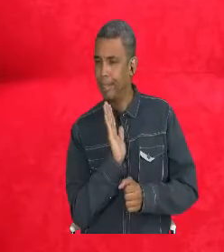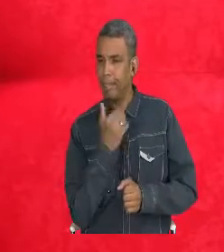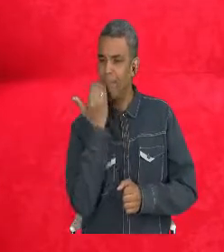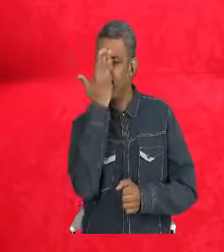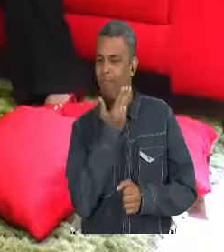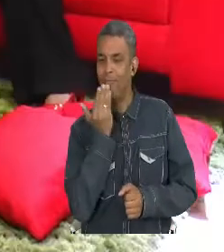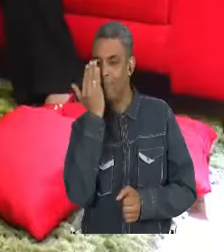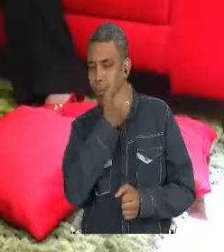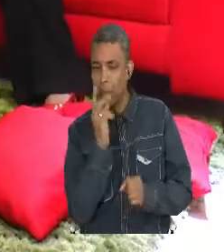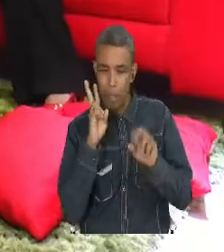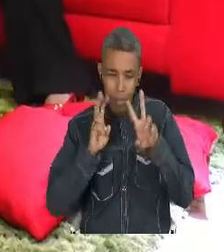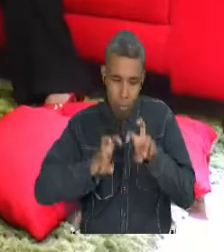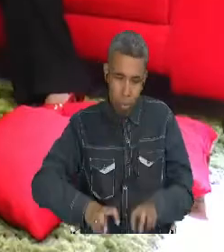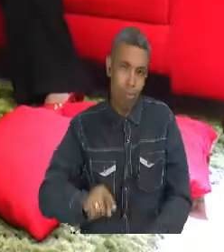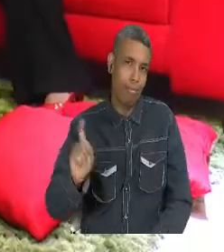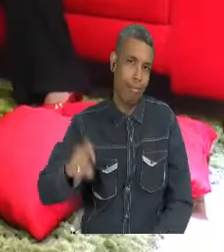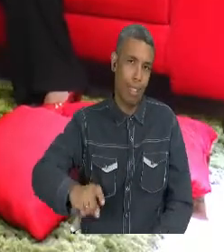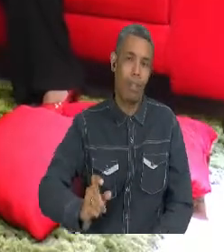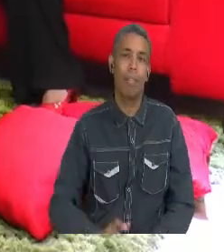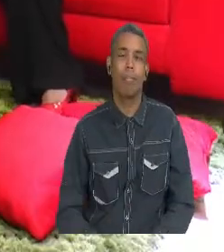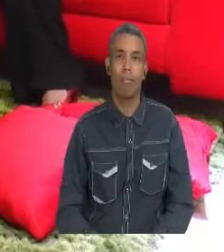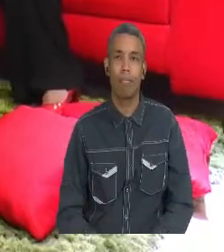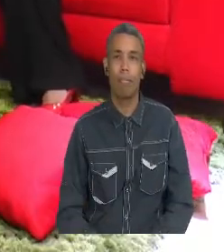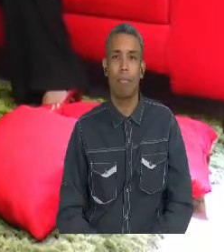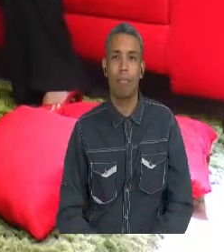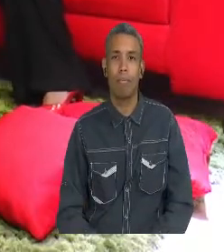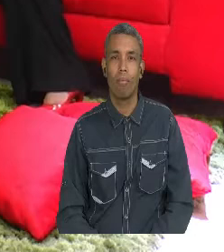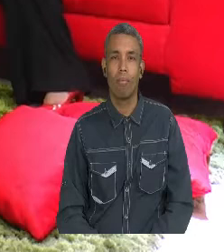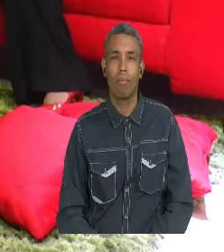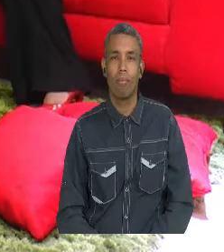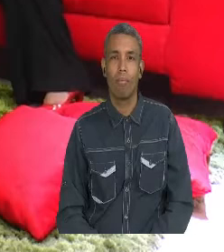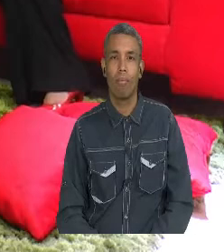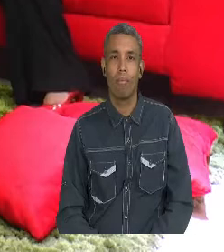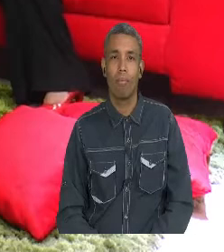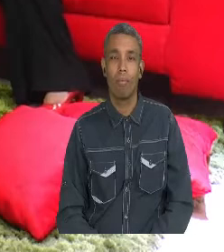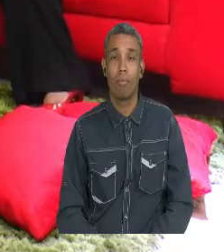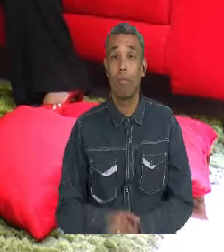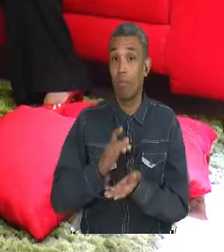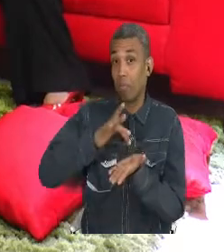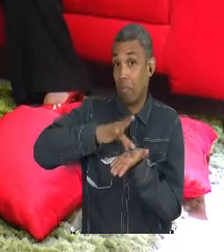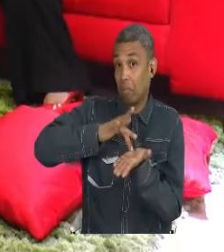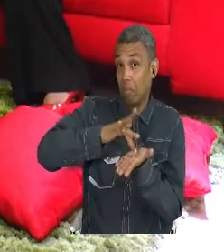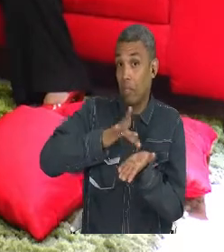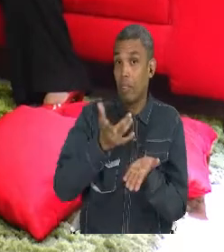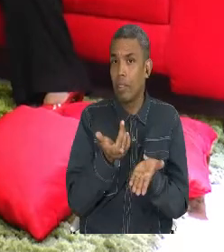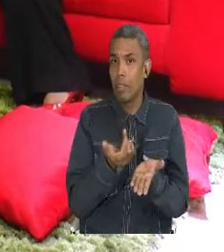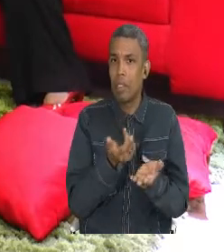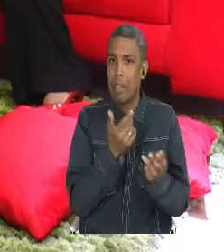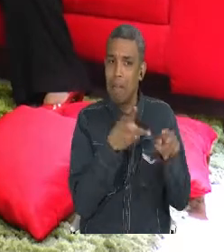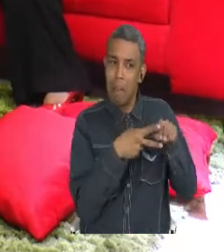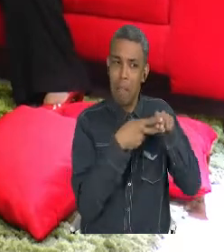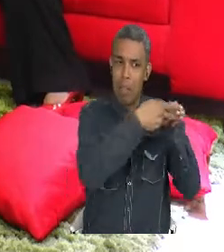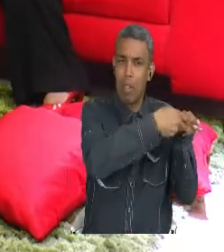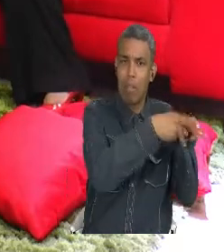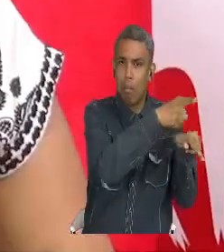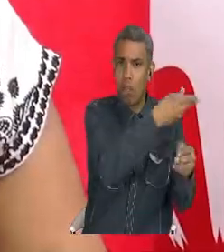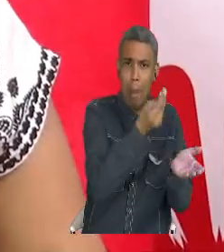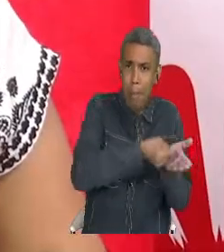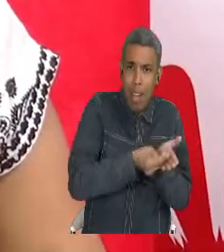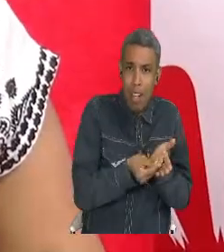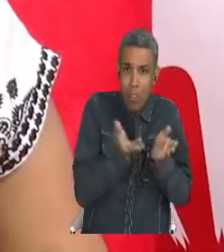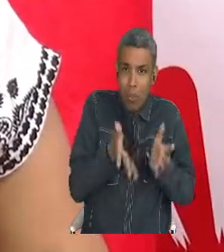demanda, bueno, o de esta deuda, perdón. Importante entonces, ya si a uno le deben un dinerito y uno no tiene cómo respaldarlo, ya por lo menos